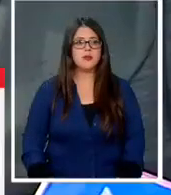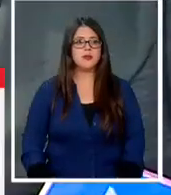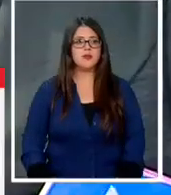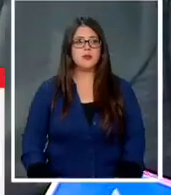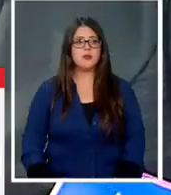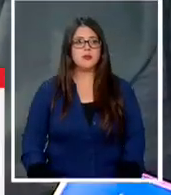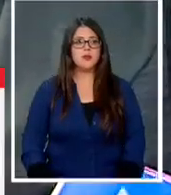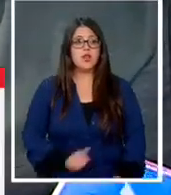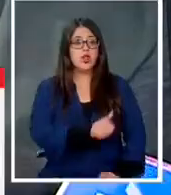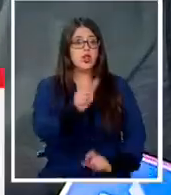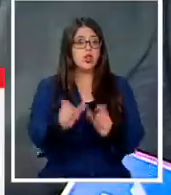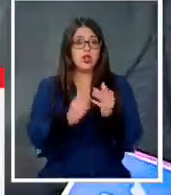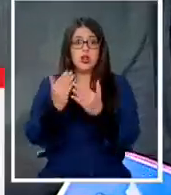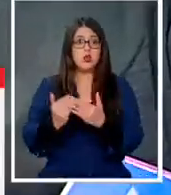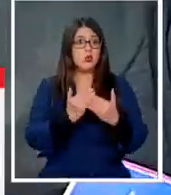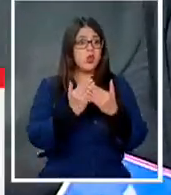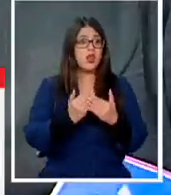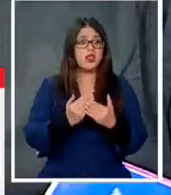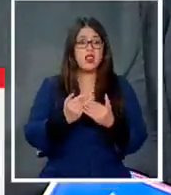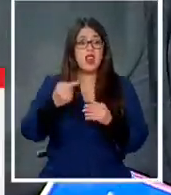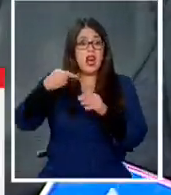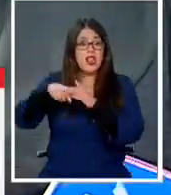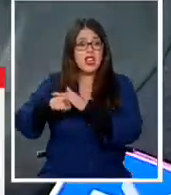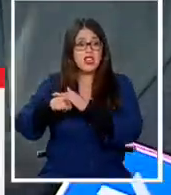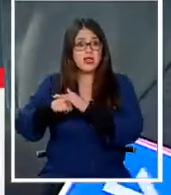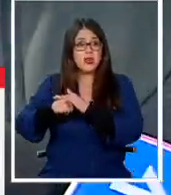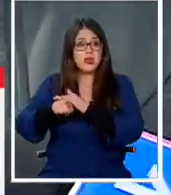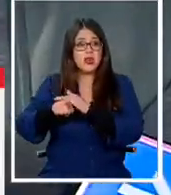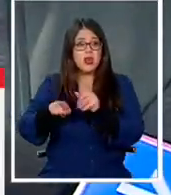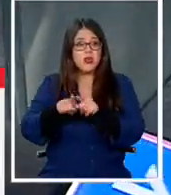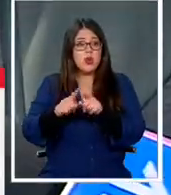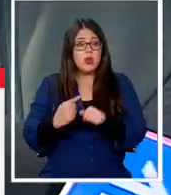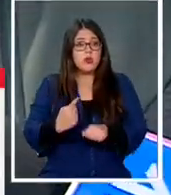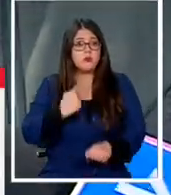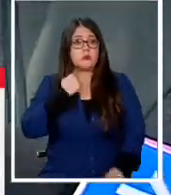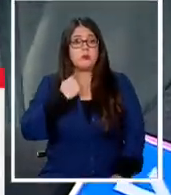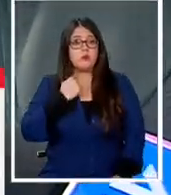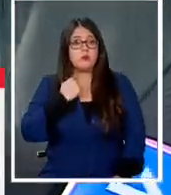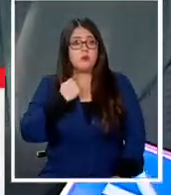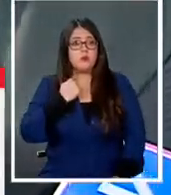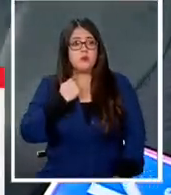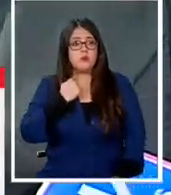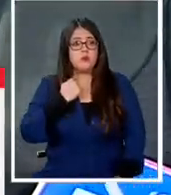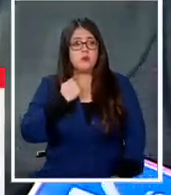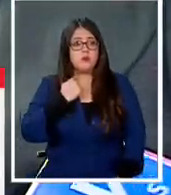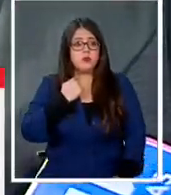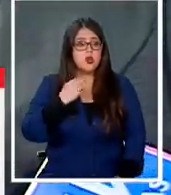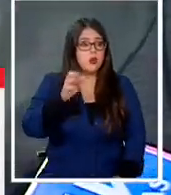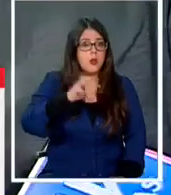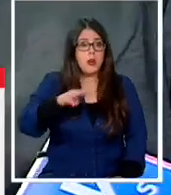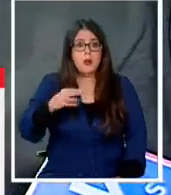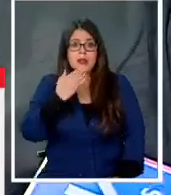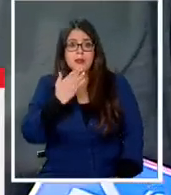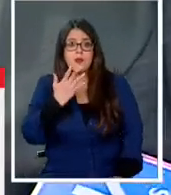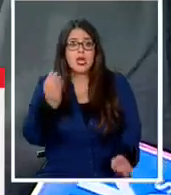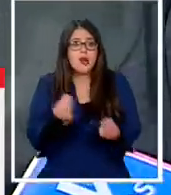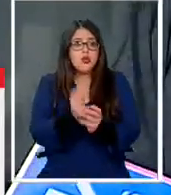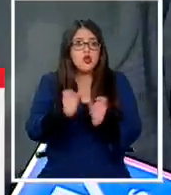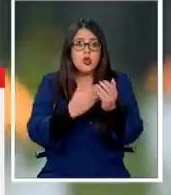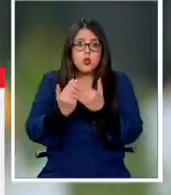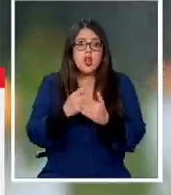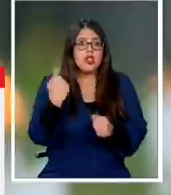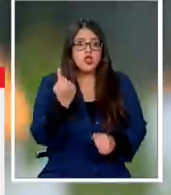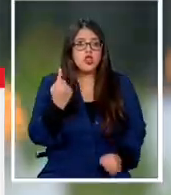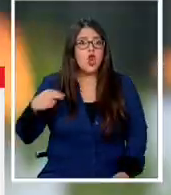Todos los alumnos adentro están todos horriblemente choqueados con lo que pasó, como apoderados también, porque hay muchos alumnos que vienen